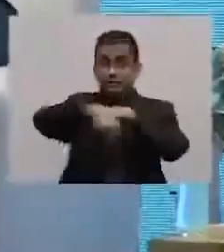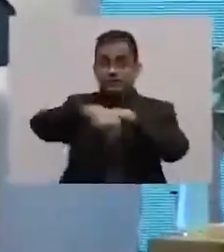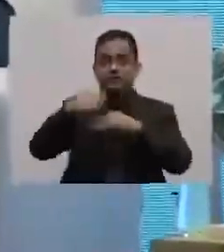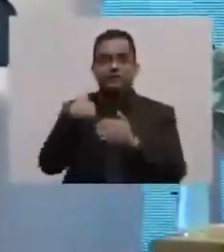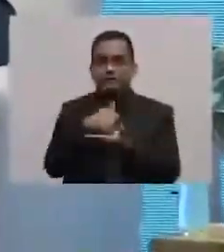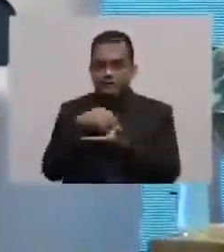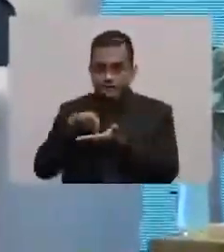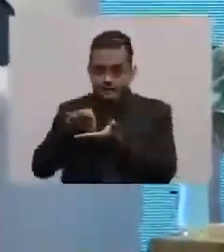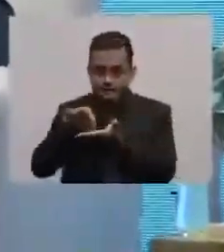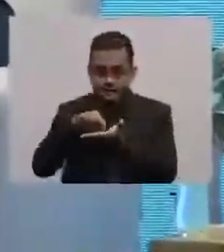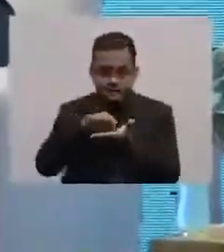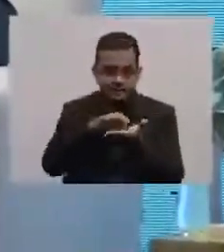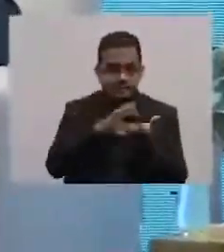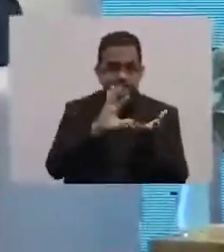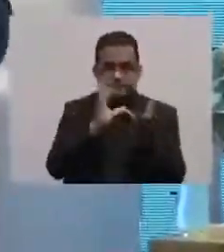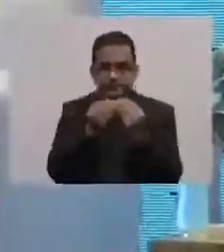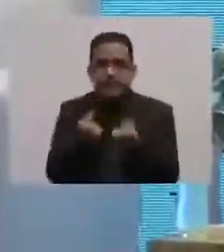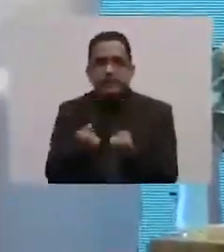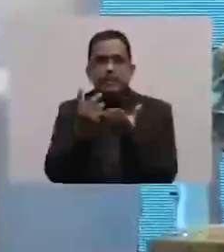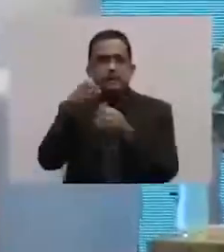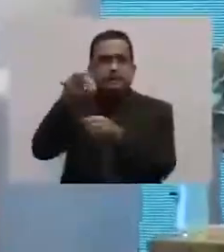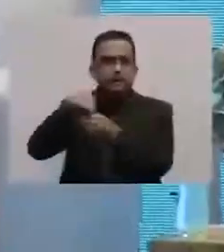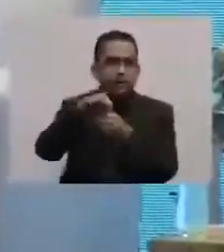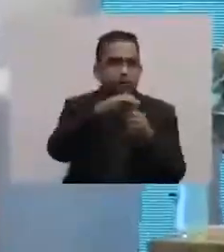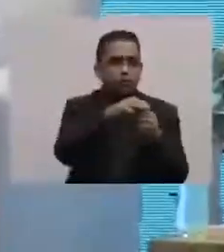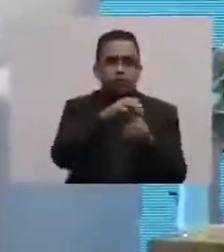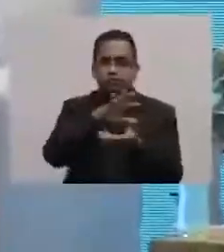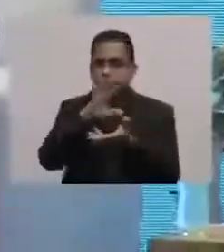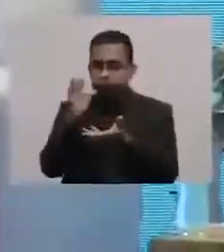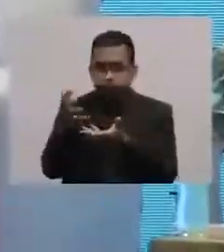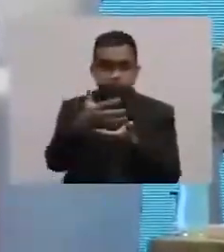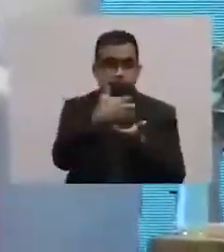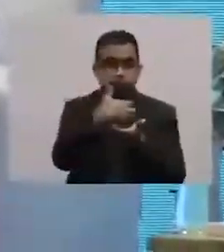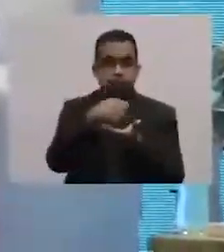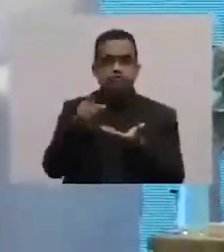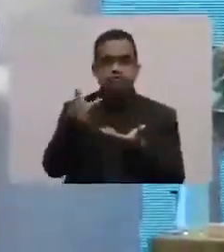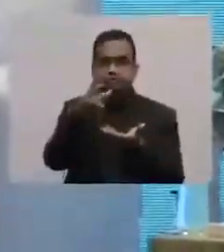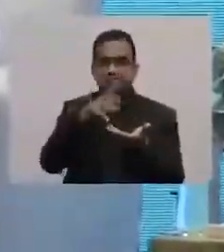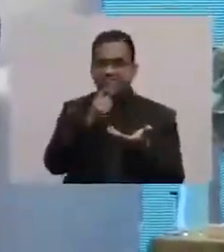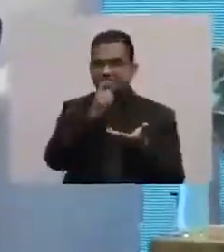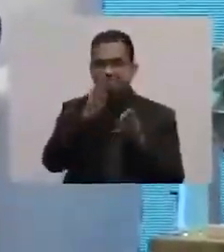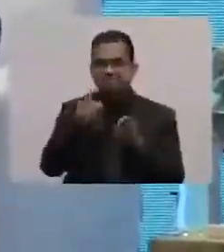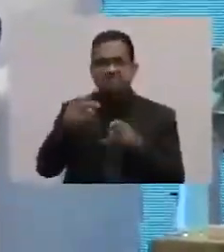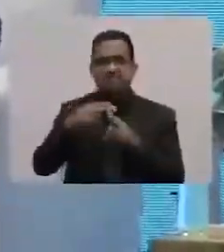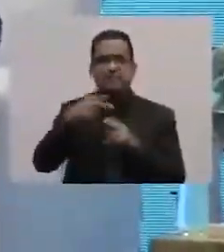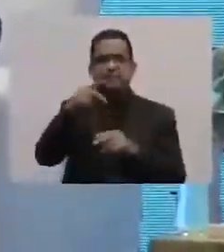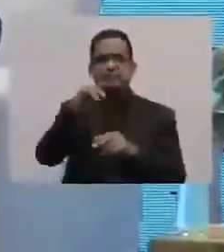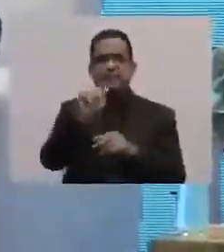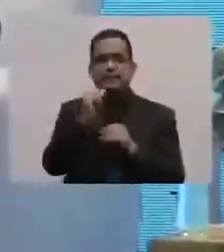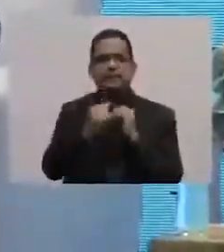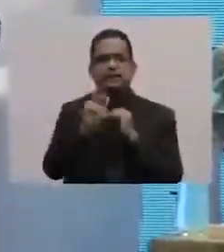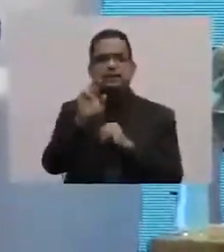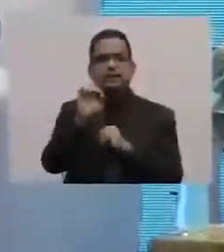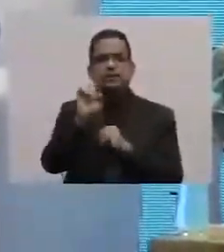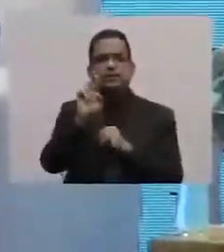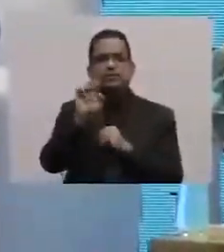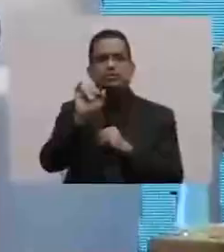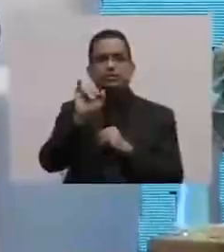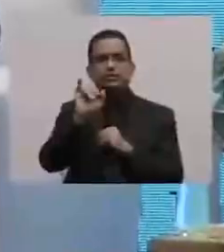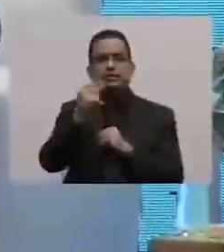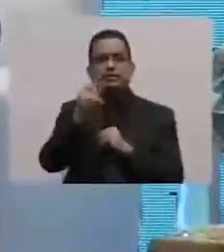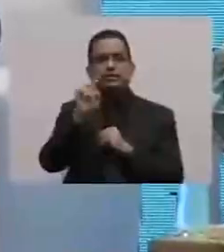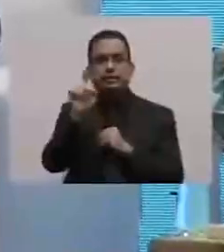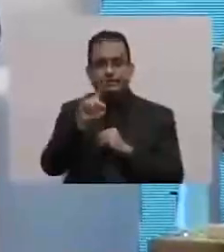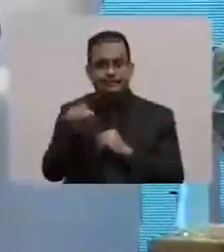contabilizando, la periodista Pía Rodríguez, que era una periodista de las dos que teníamos en la Junta,